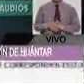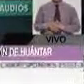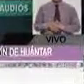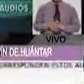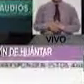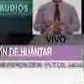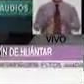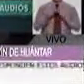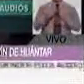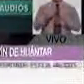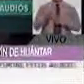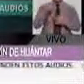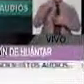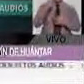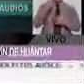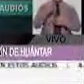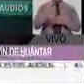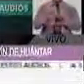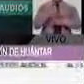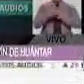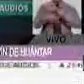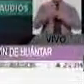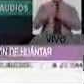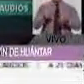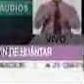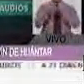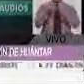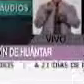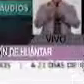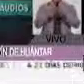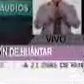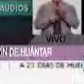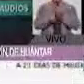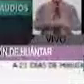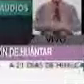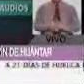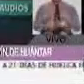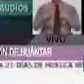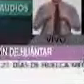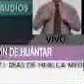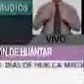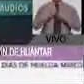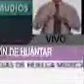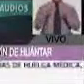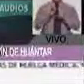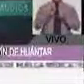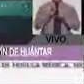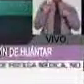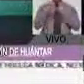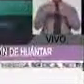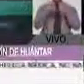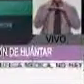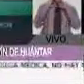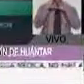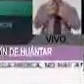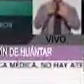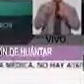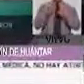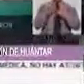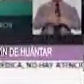Le he entendido la pregunta. Más allá del texto que usted comenta, yo no voy a hacer